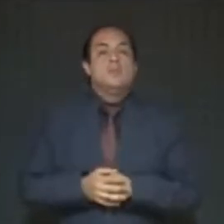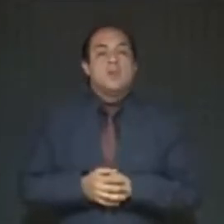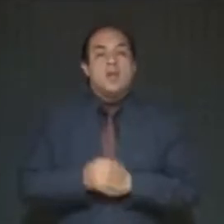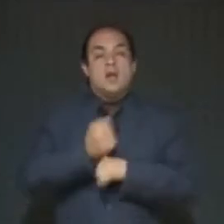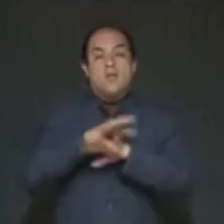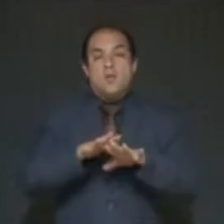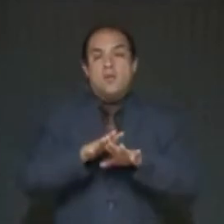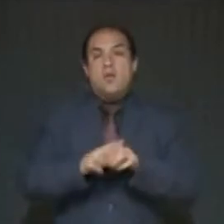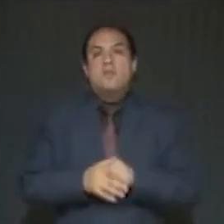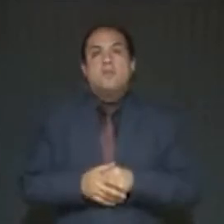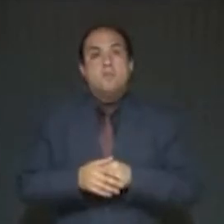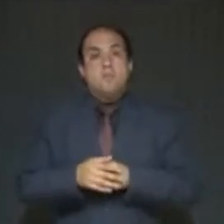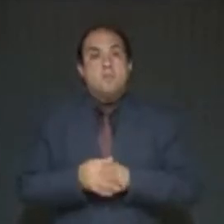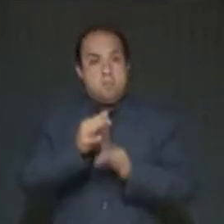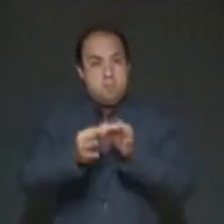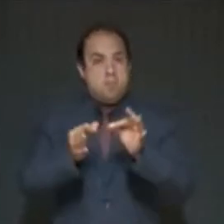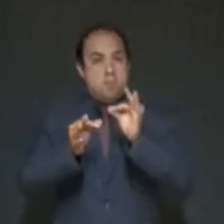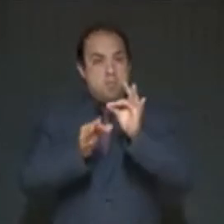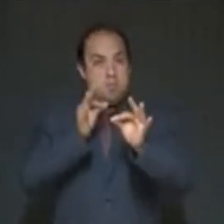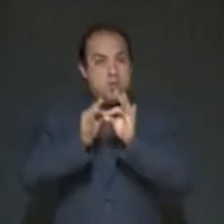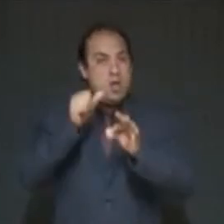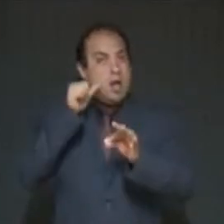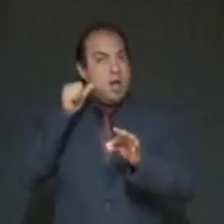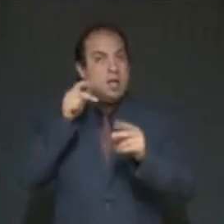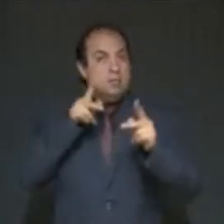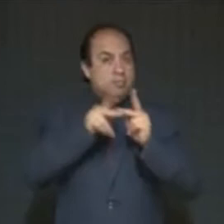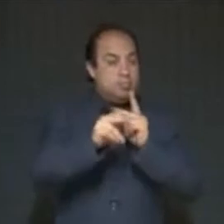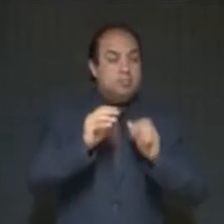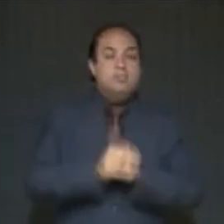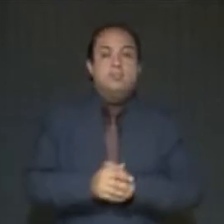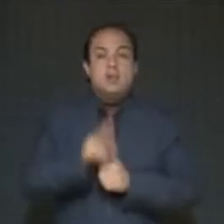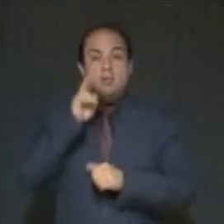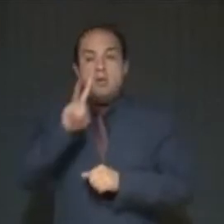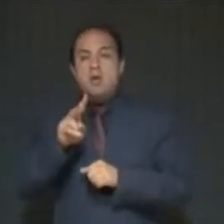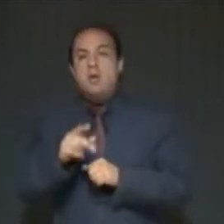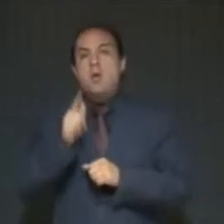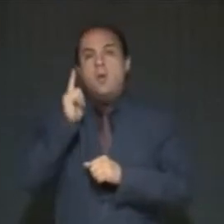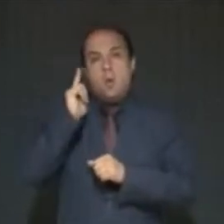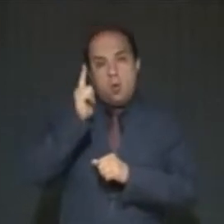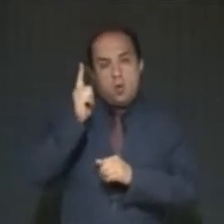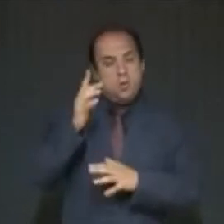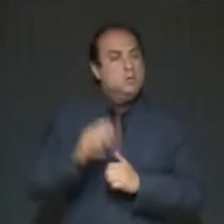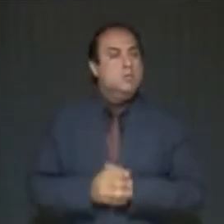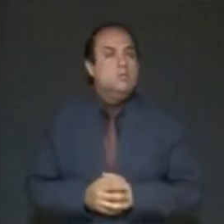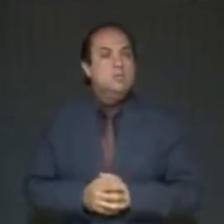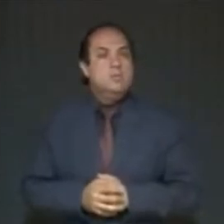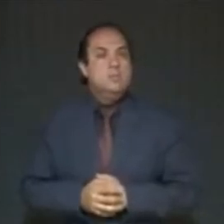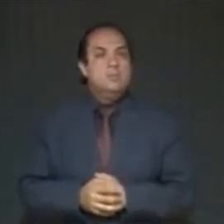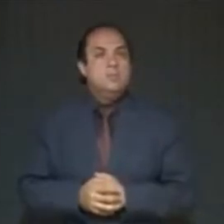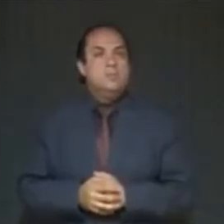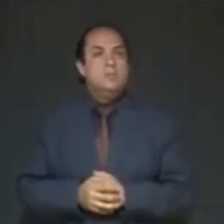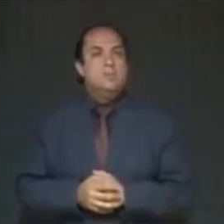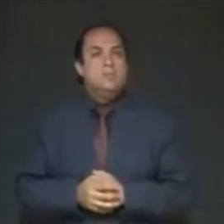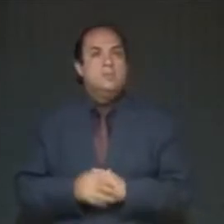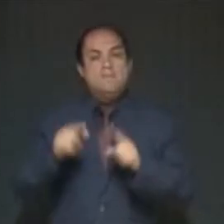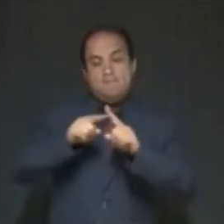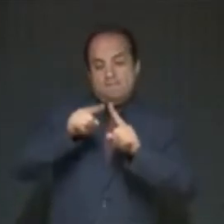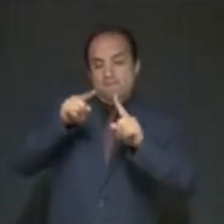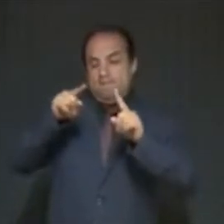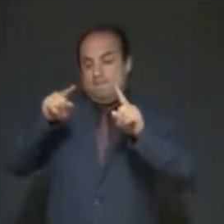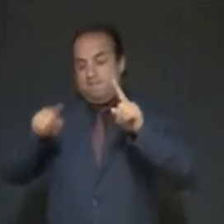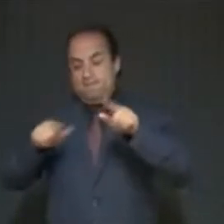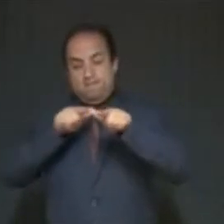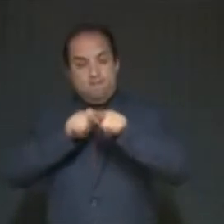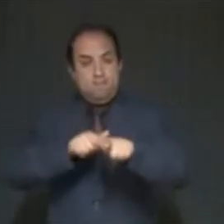corte del día de ayer. Y por eso vemos también señales esperanzadoras de que estamos todavía bajando. Es importante recalcar, y